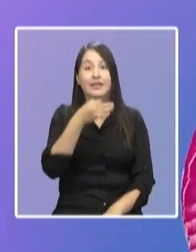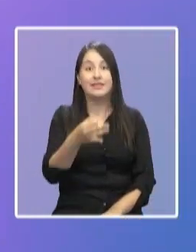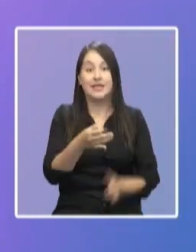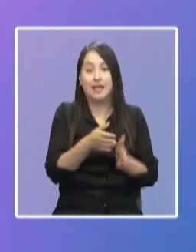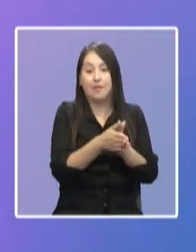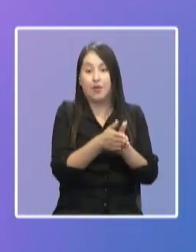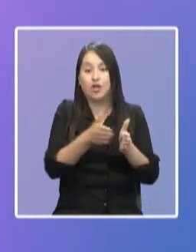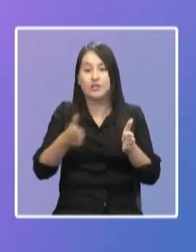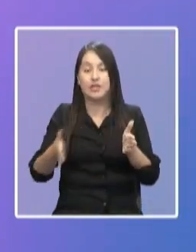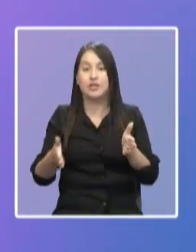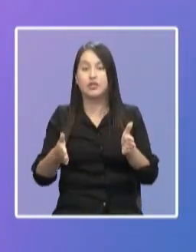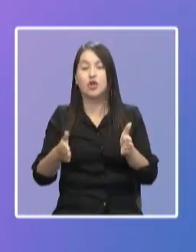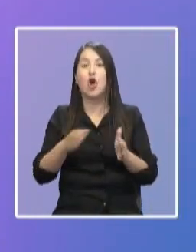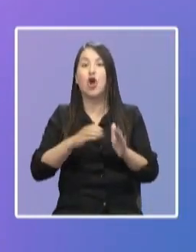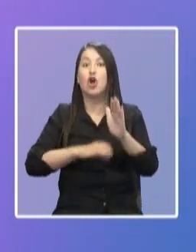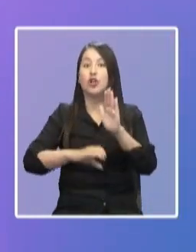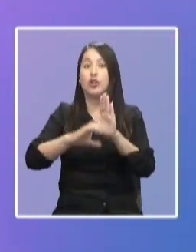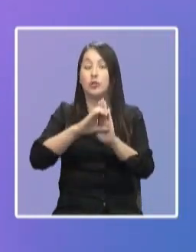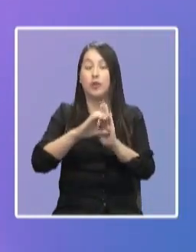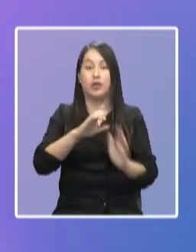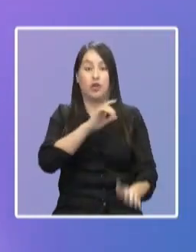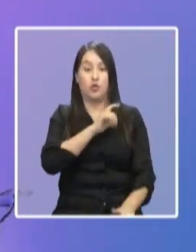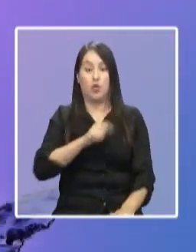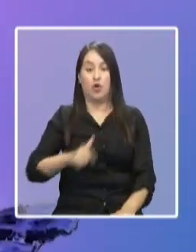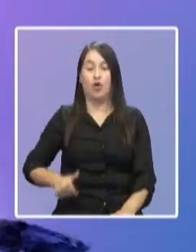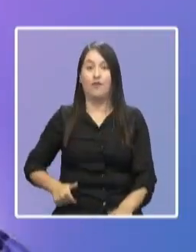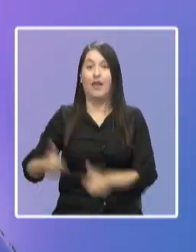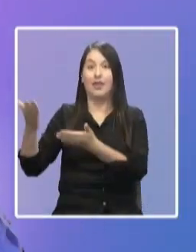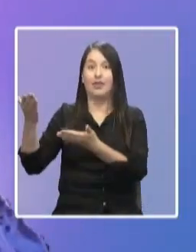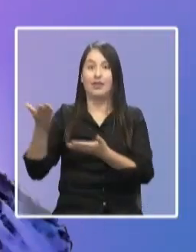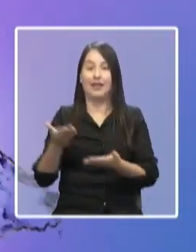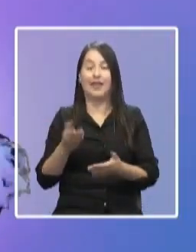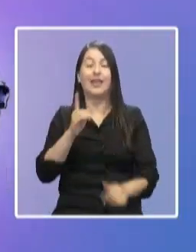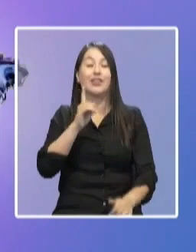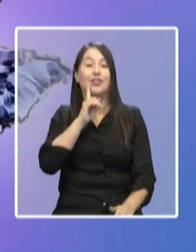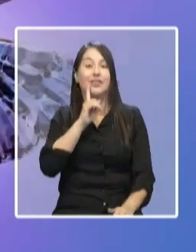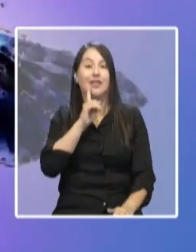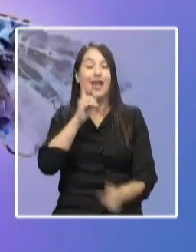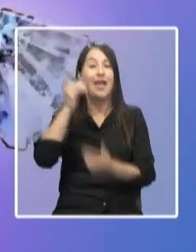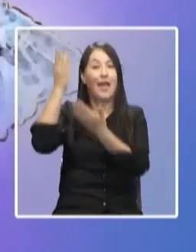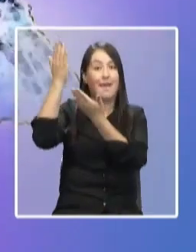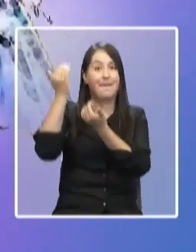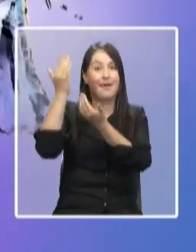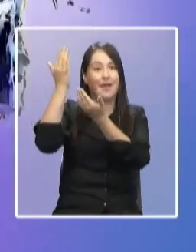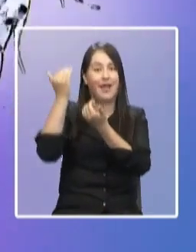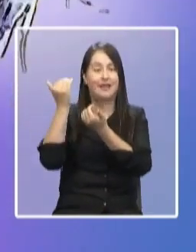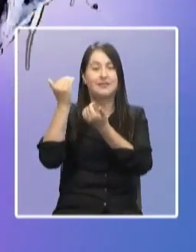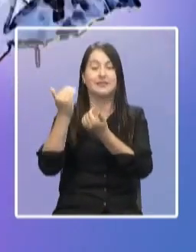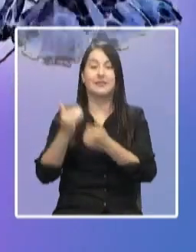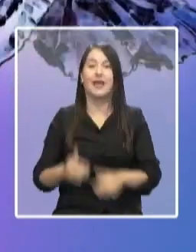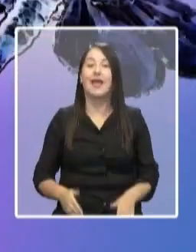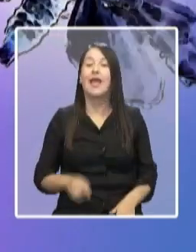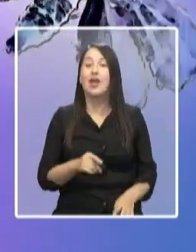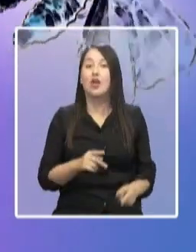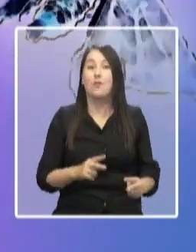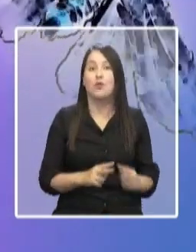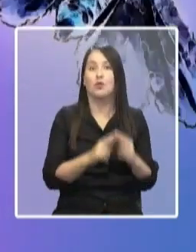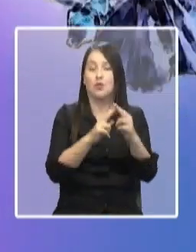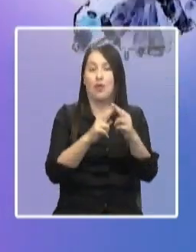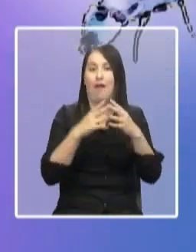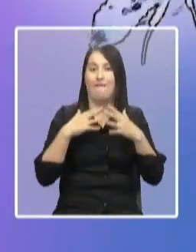que entramos a un gobierno que nos llena de esperanza, dependen de los vínculos y de infraestructura